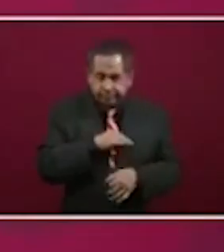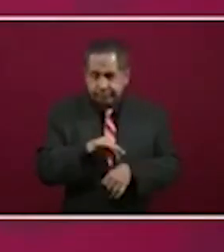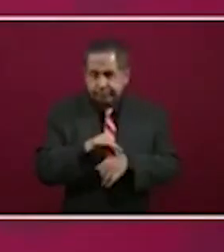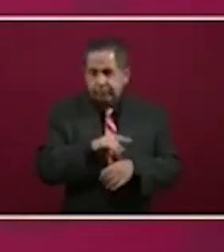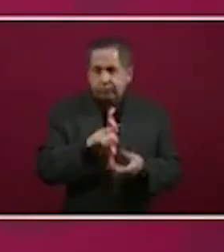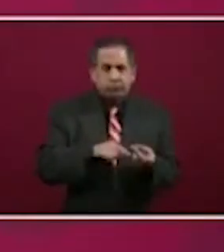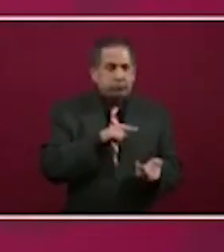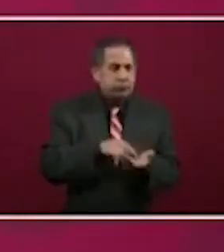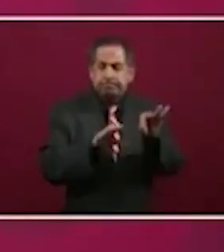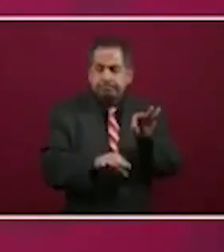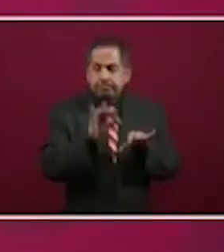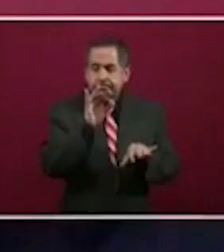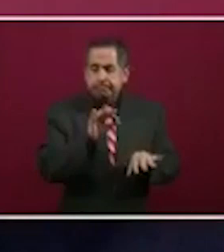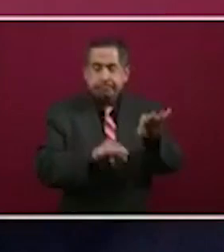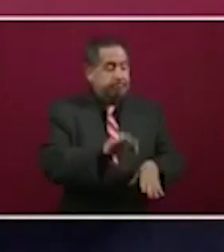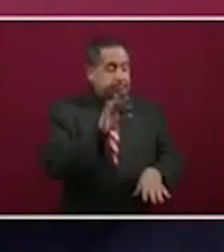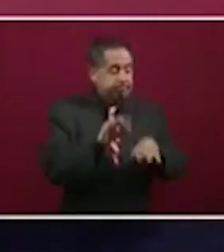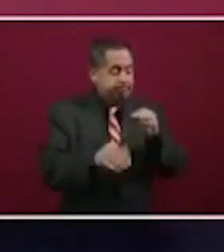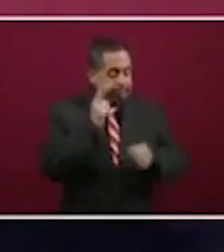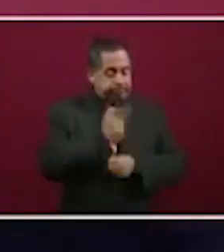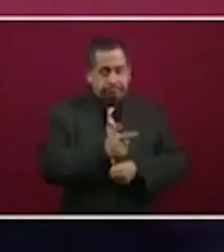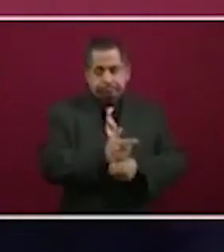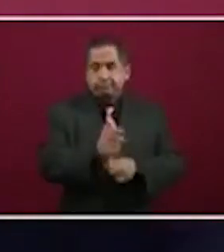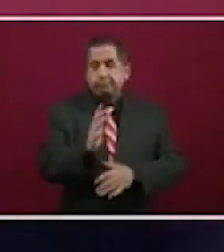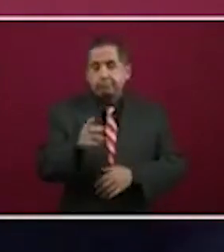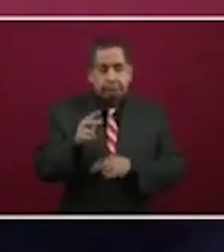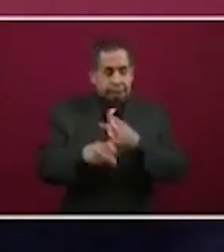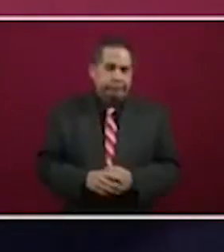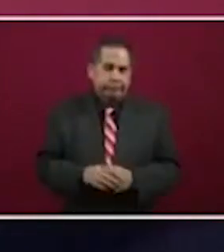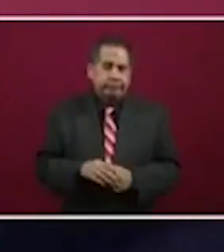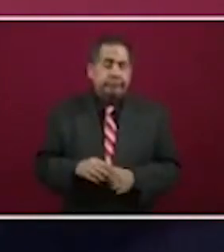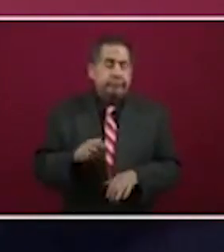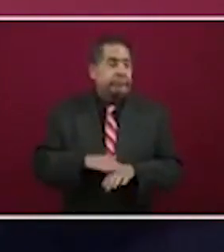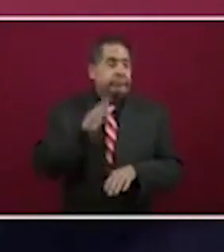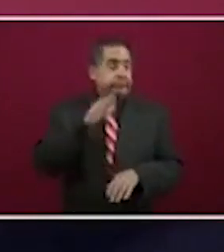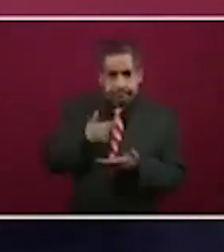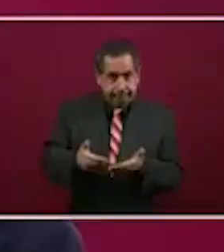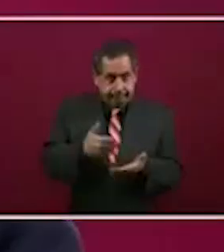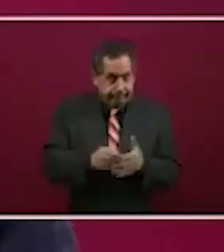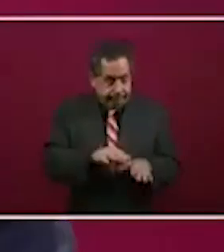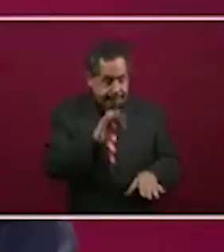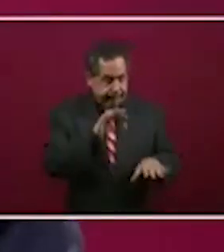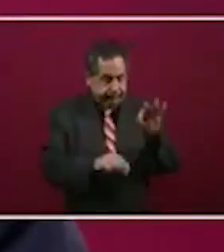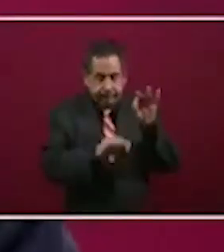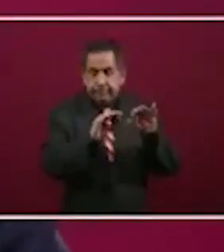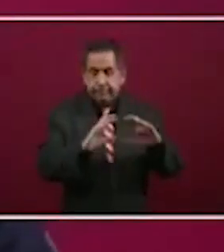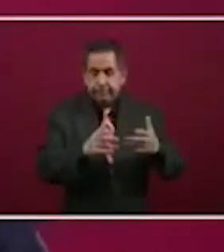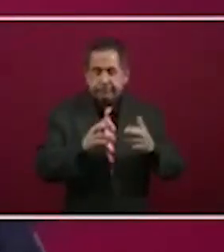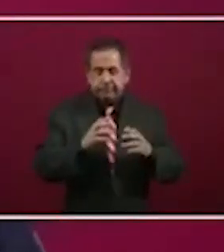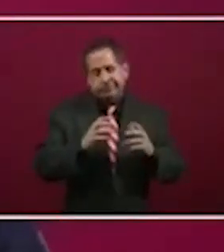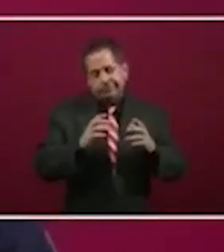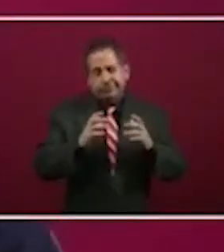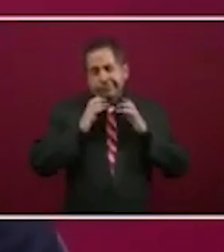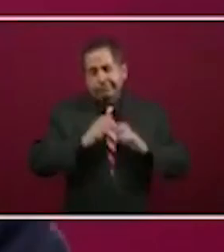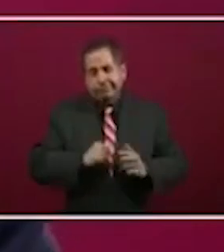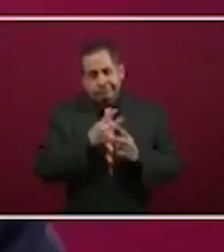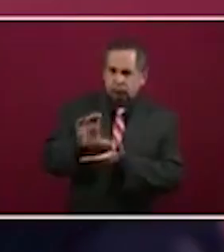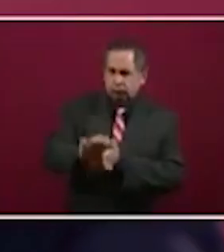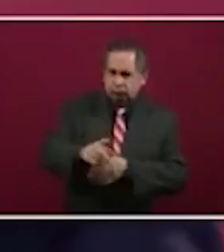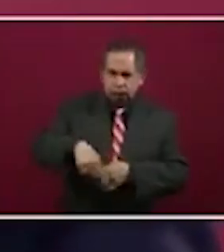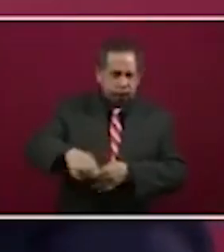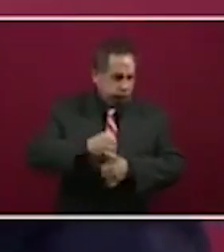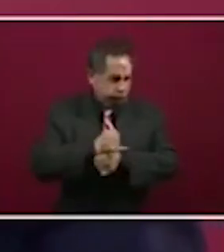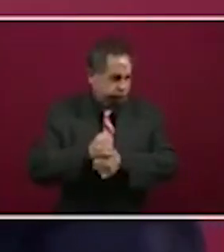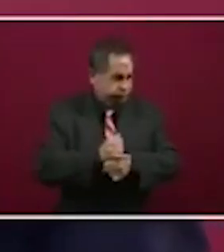entonces se están encontrando las cosas ahora mucho más porque hay recursos para